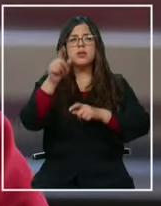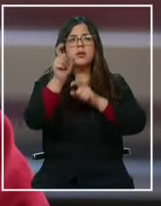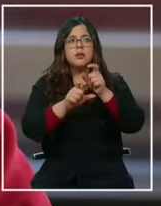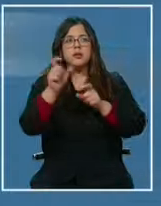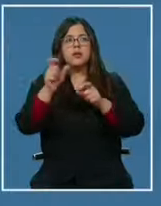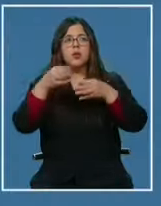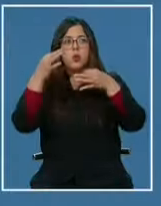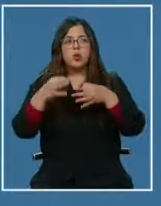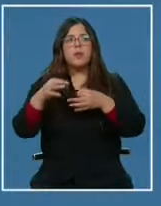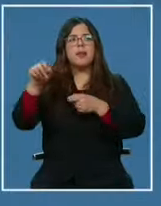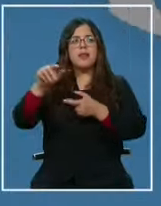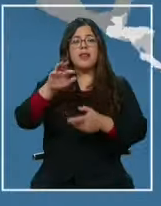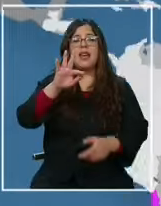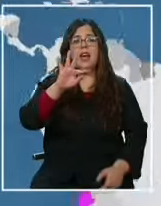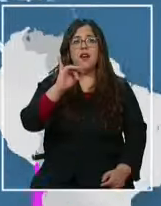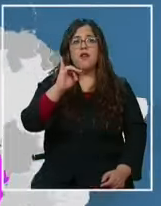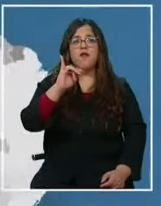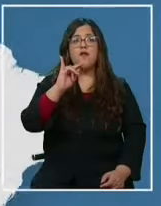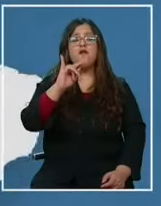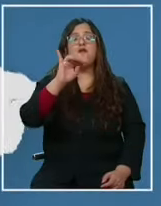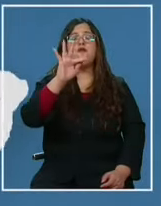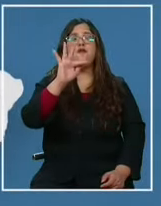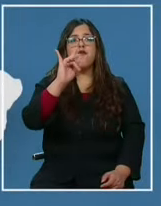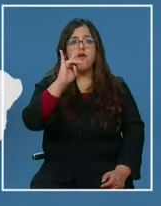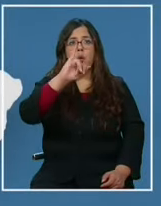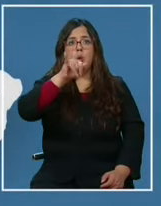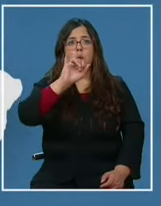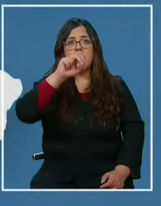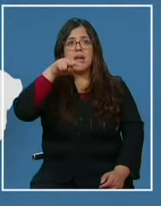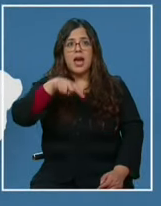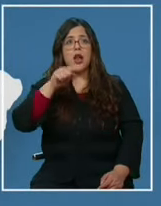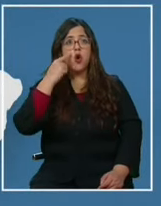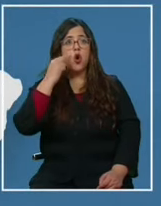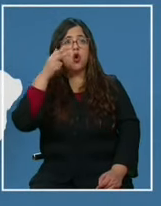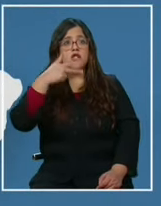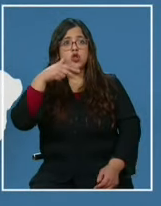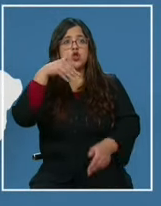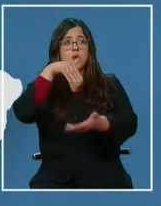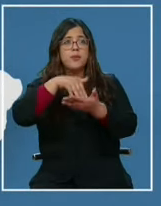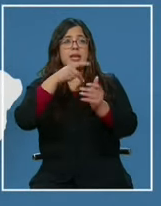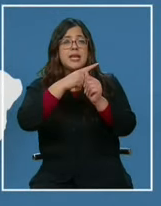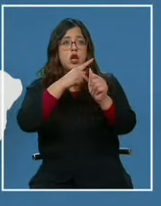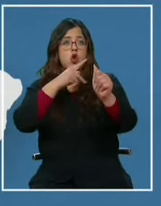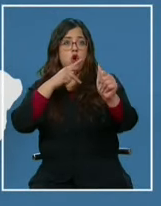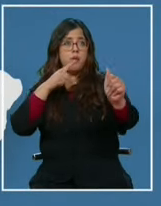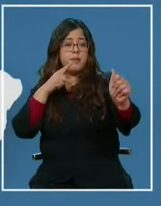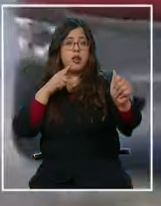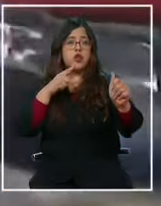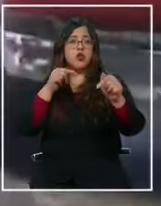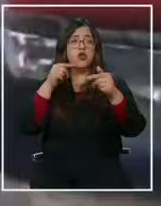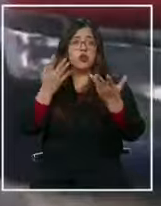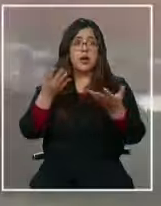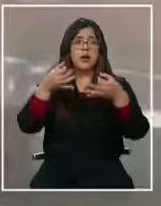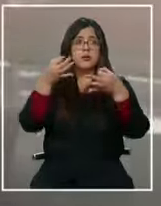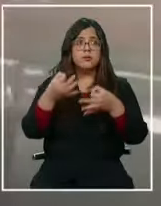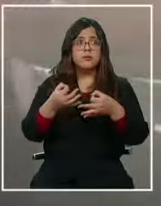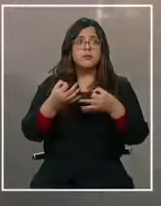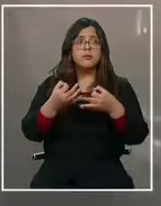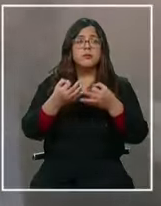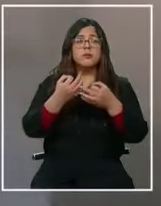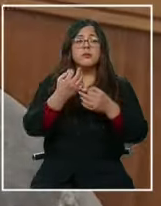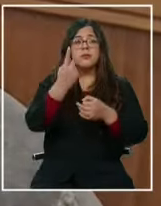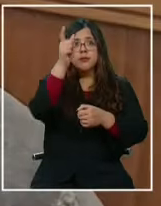salido de Fujian. Precisamente desde Fujian, una localidad a más de 18.000 kilómetros de distancia, proviene uno de los nuevos